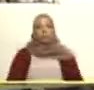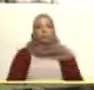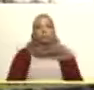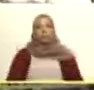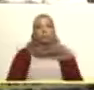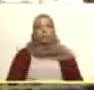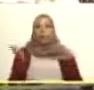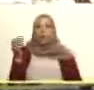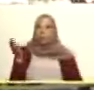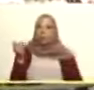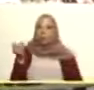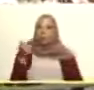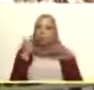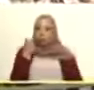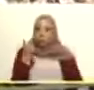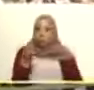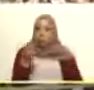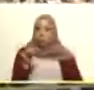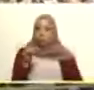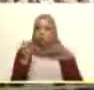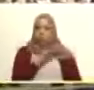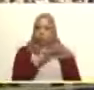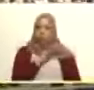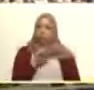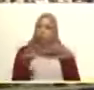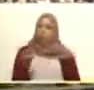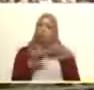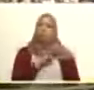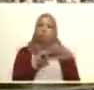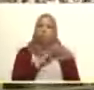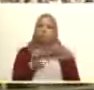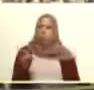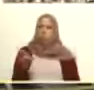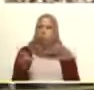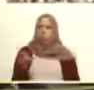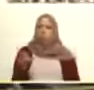Vénganse para acá, ¿qué pasó? Porque tú me miras así, ¿estás asustado? ¿Ah?